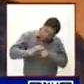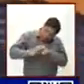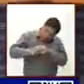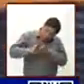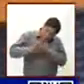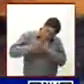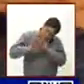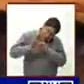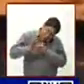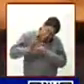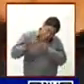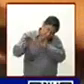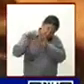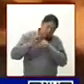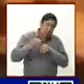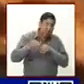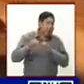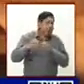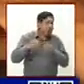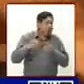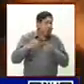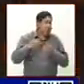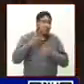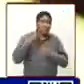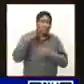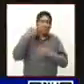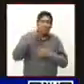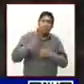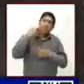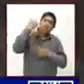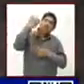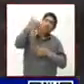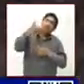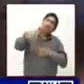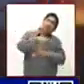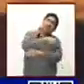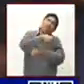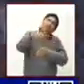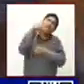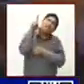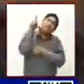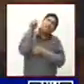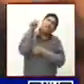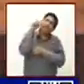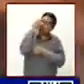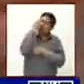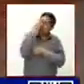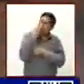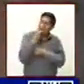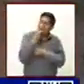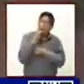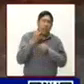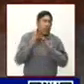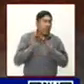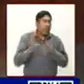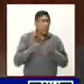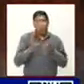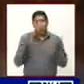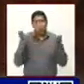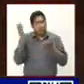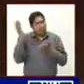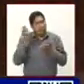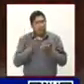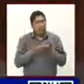hacia el lado hasta hasta la calle 20 más o menos de obrajes podemos pasar claro entonces aquí Tenemos aquí nos damos El Paso